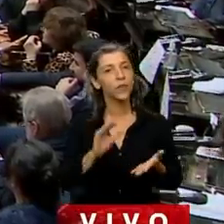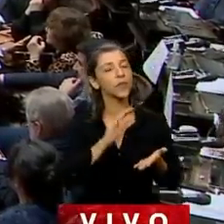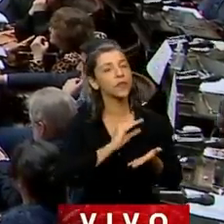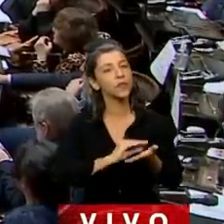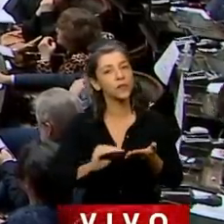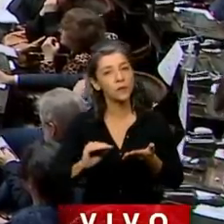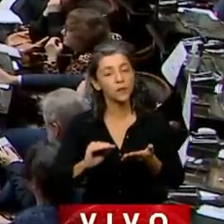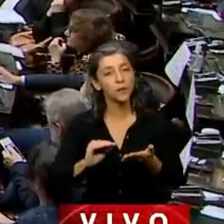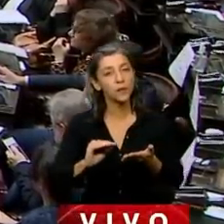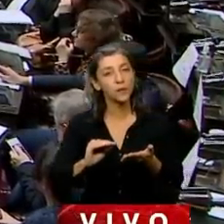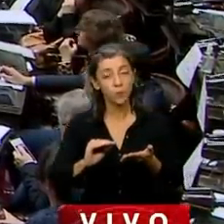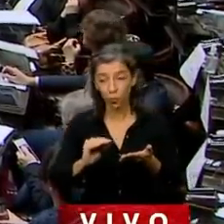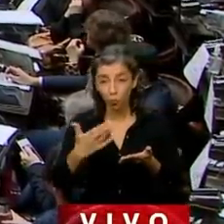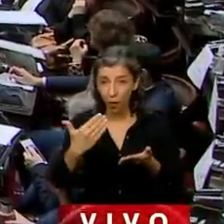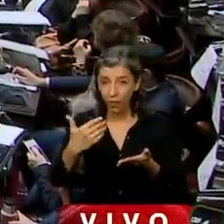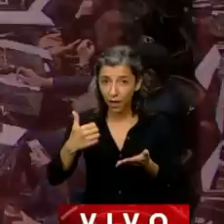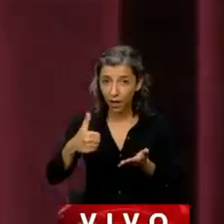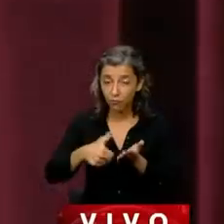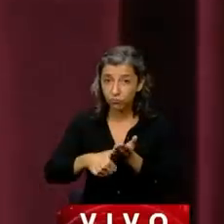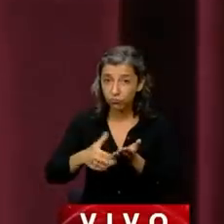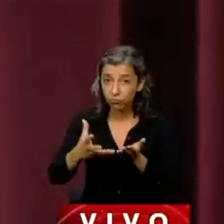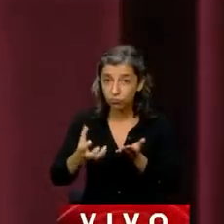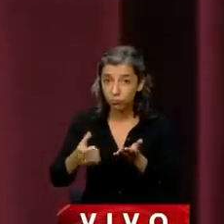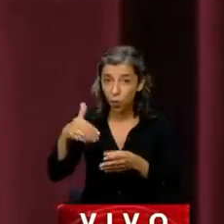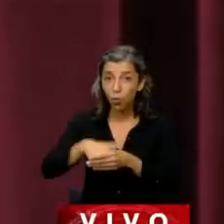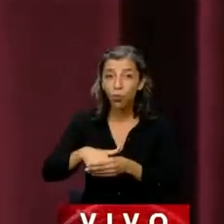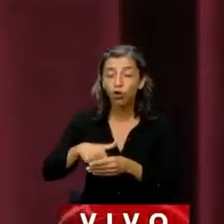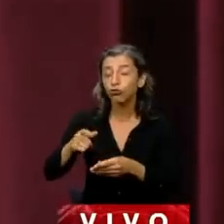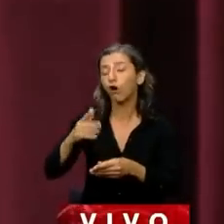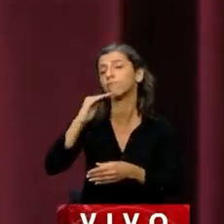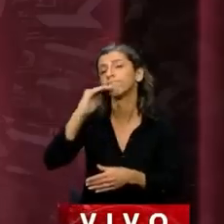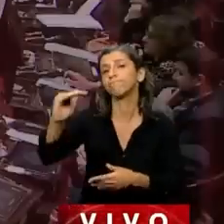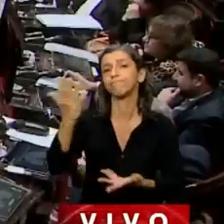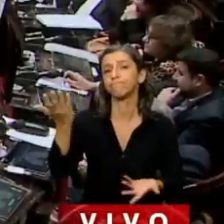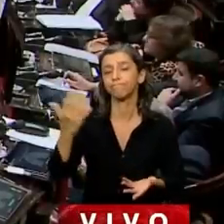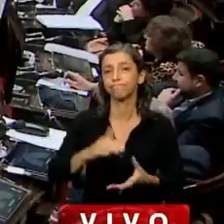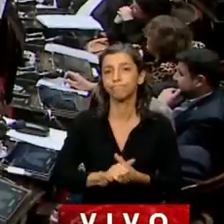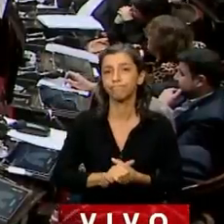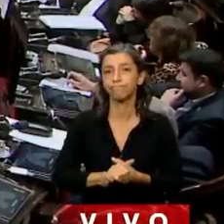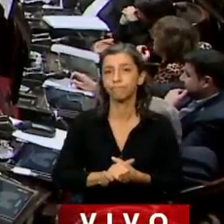Diputada, puede marcar su voto. A viva voz, por favor.